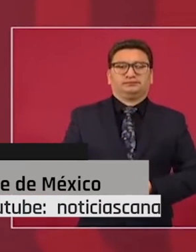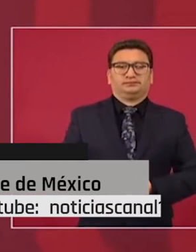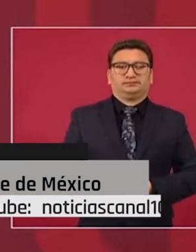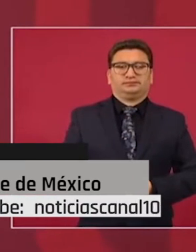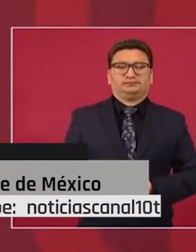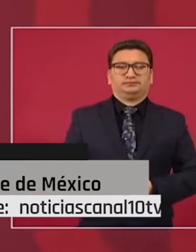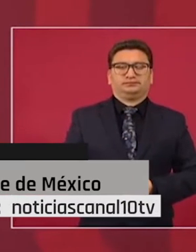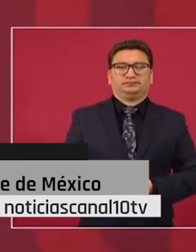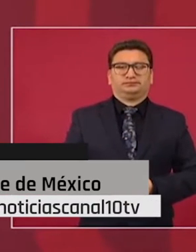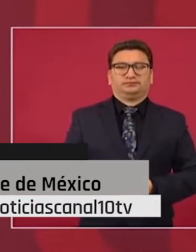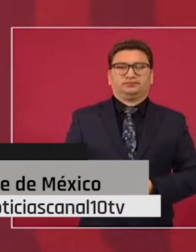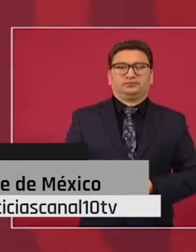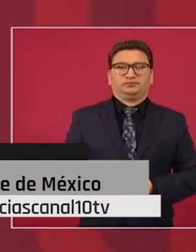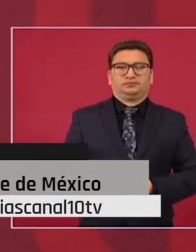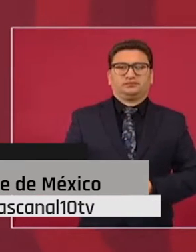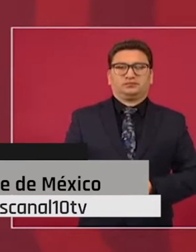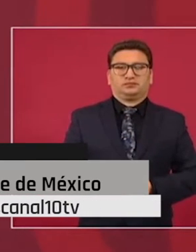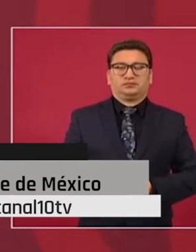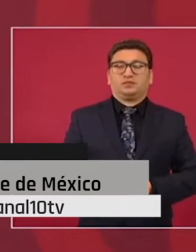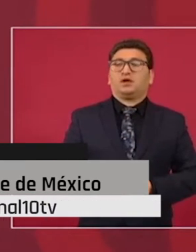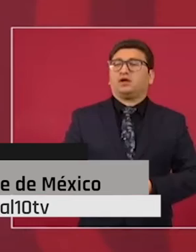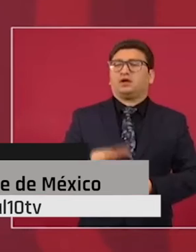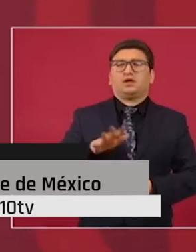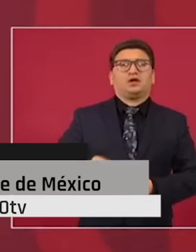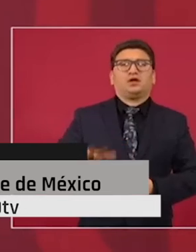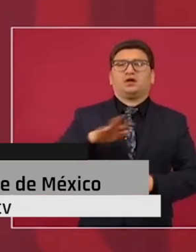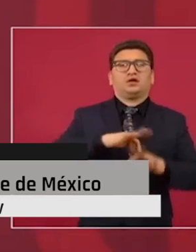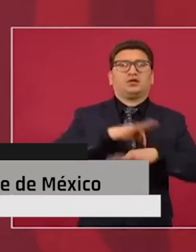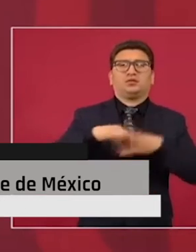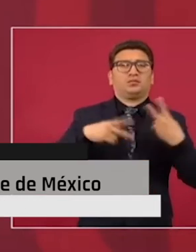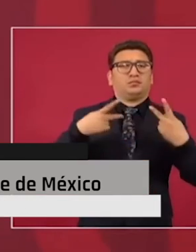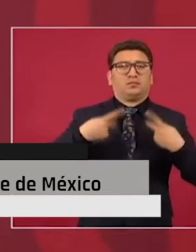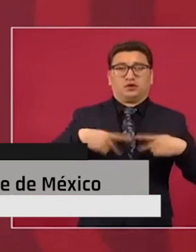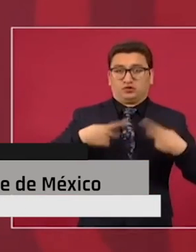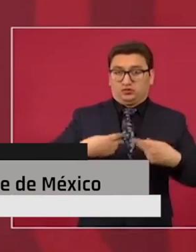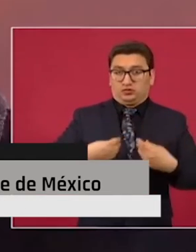como lo merecen los turistas, los visitantes,